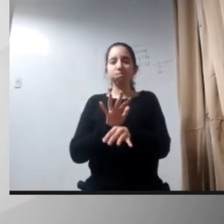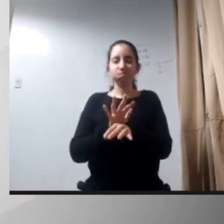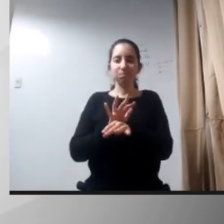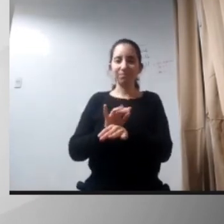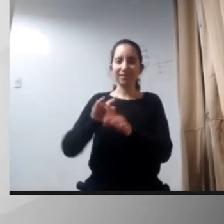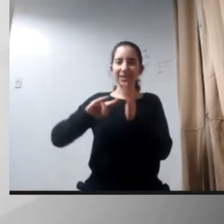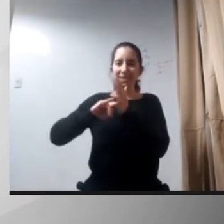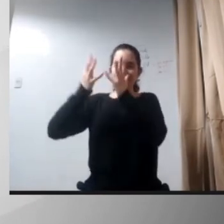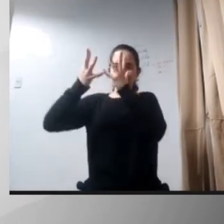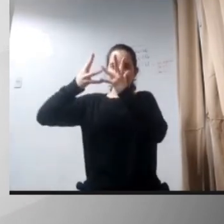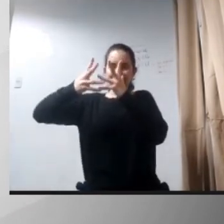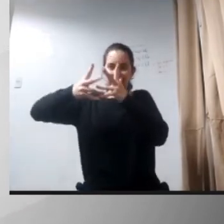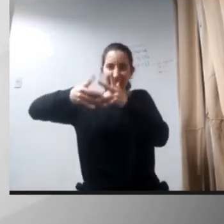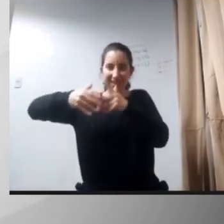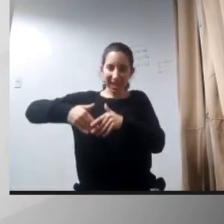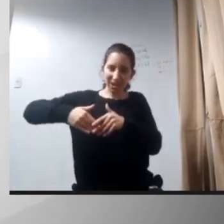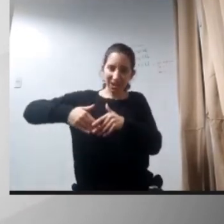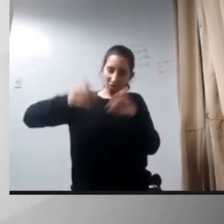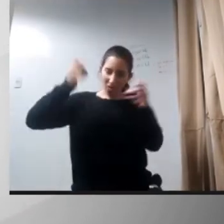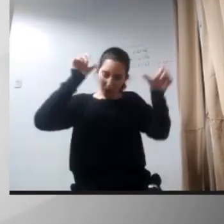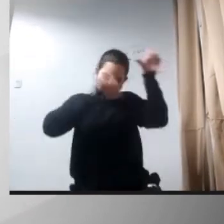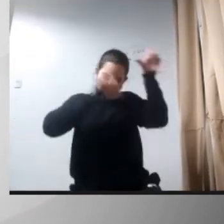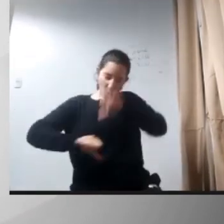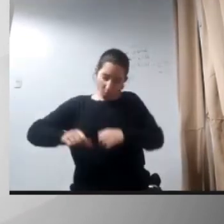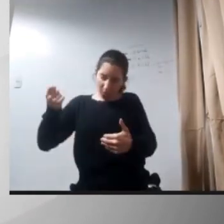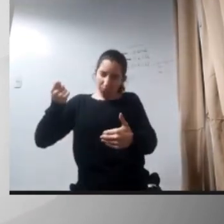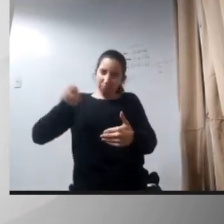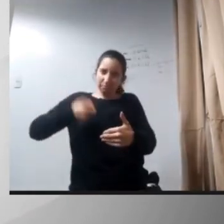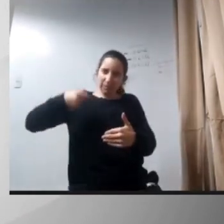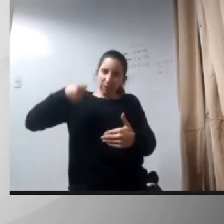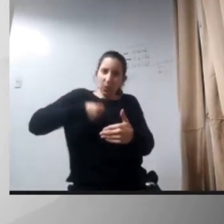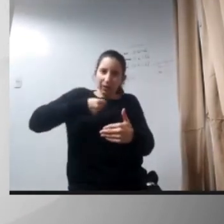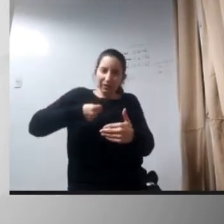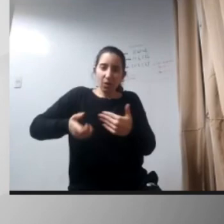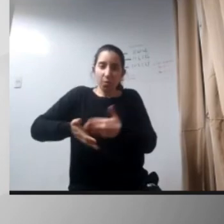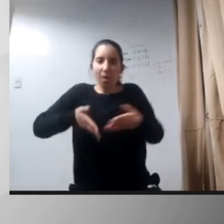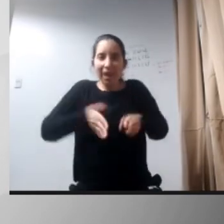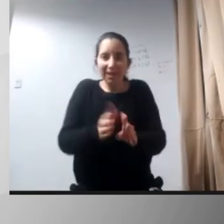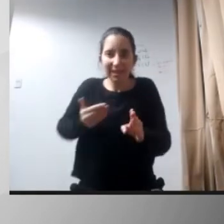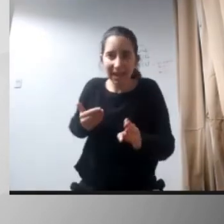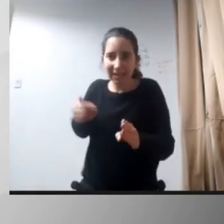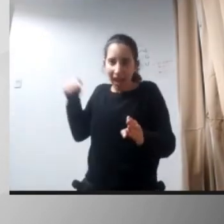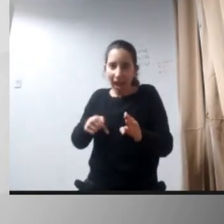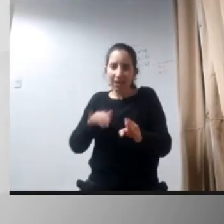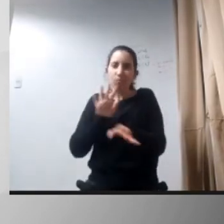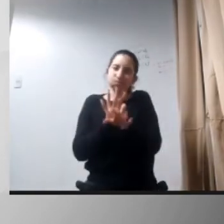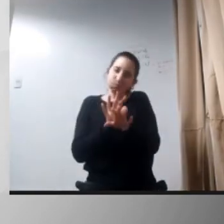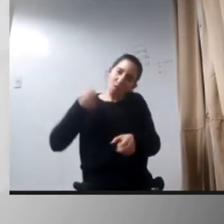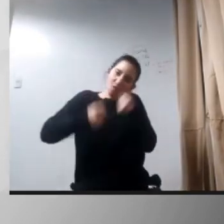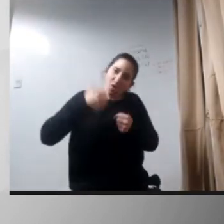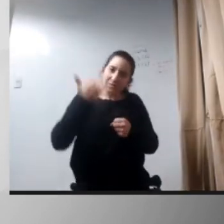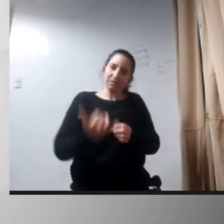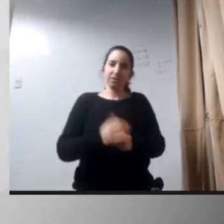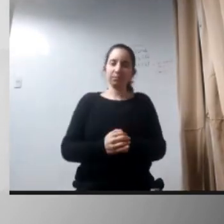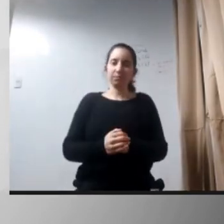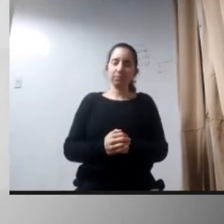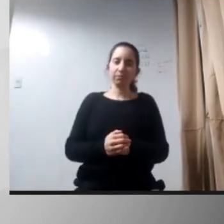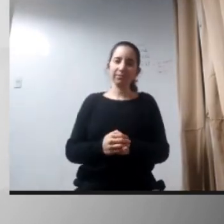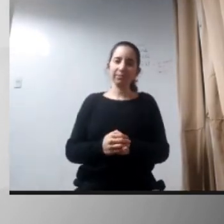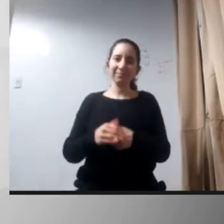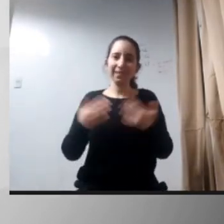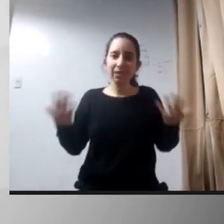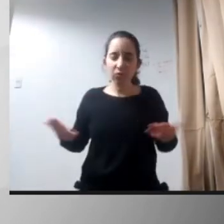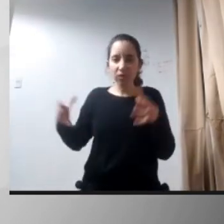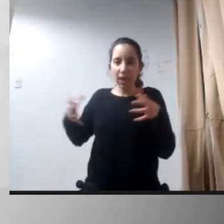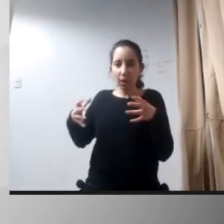las personas intersex que nos alcanza incluso antes de que hayamos nacido? Bueno, ese tiempo anterior hace que el